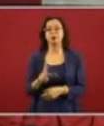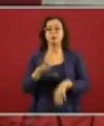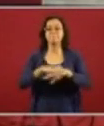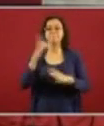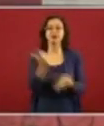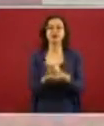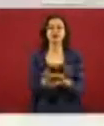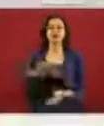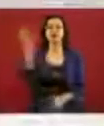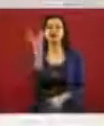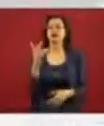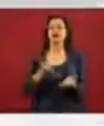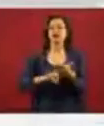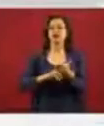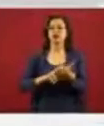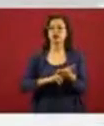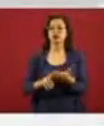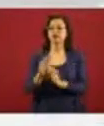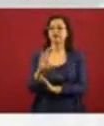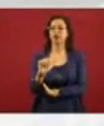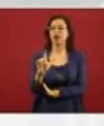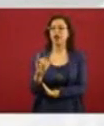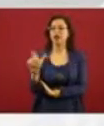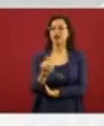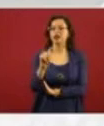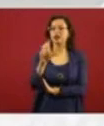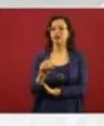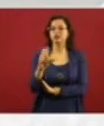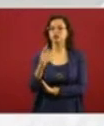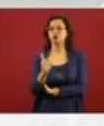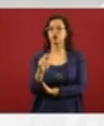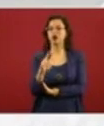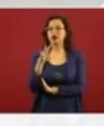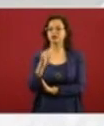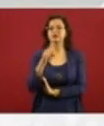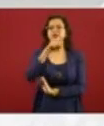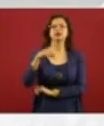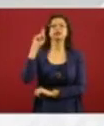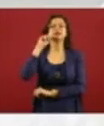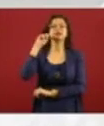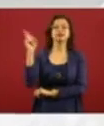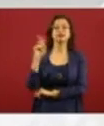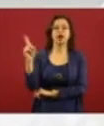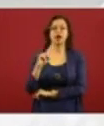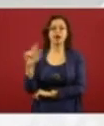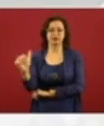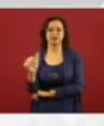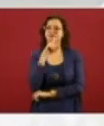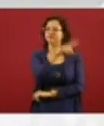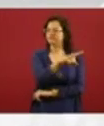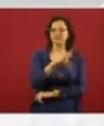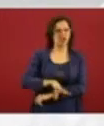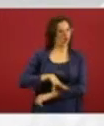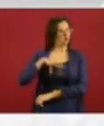regular lo tiene Calisto García, el pasado de listo en Mazapil, Zacatecas, con un precio